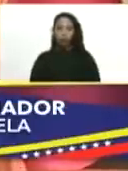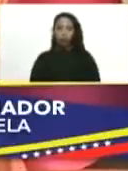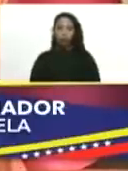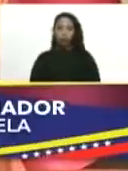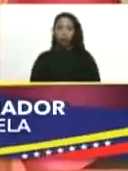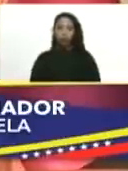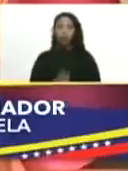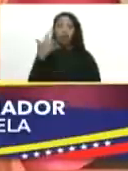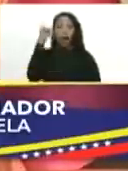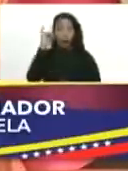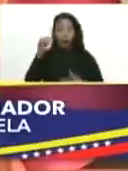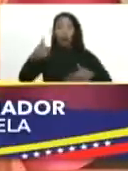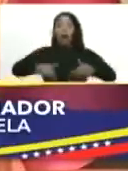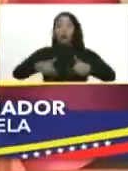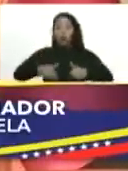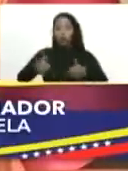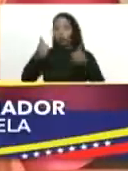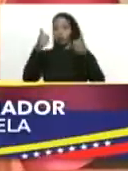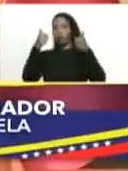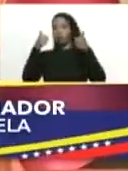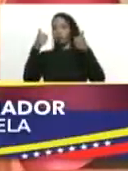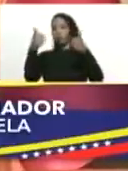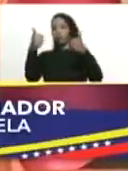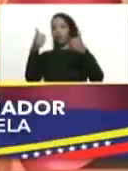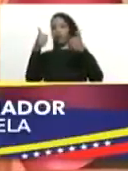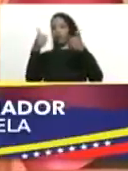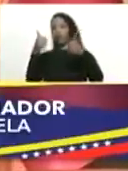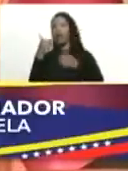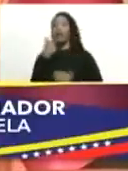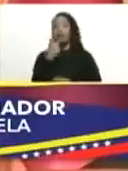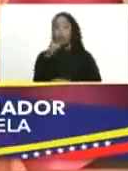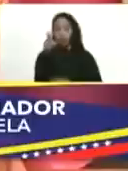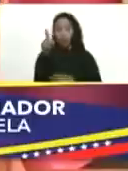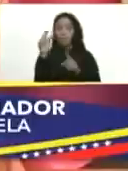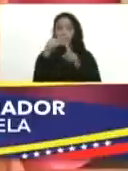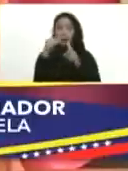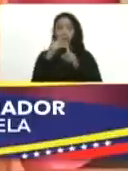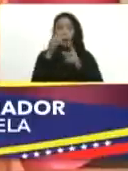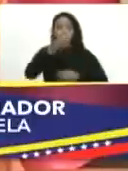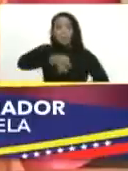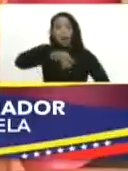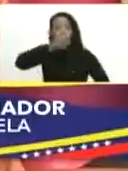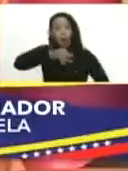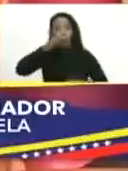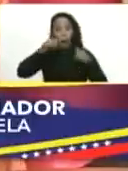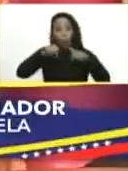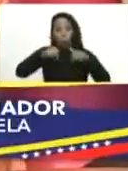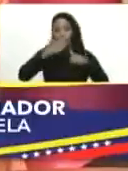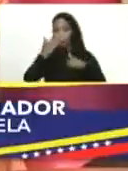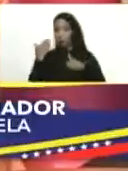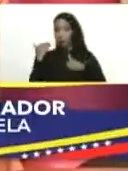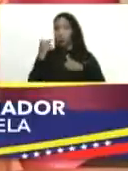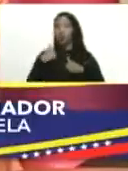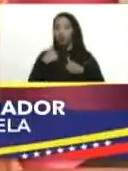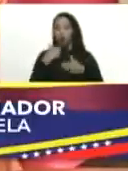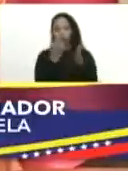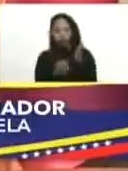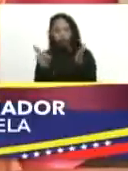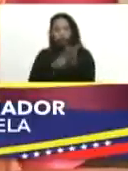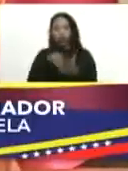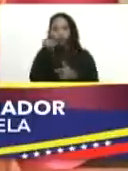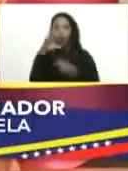ha sido un esfuerzo maravilloso. Lo decía usted en sus palabras y lo ratifico yo.